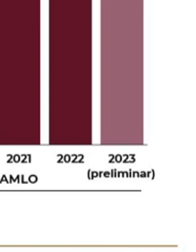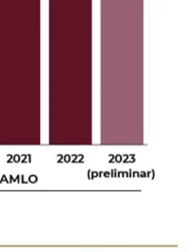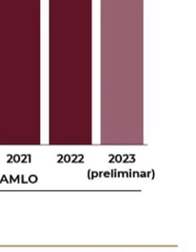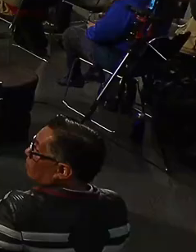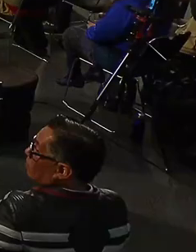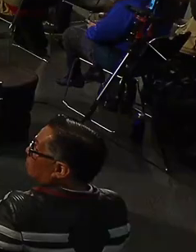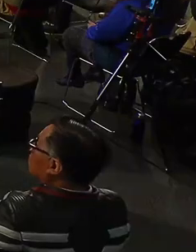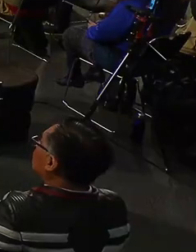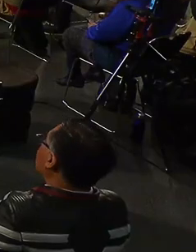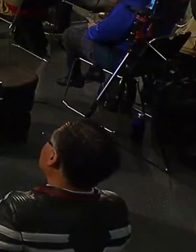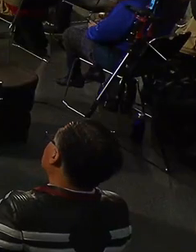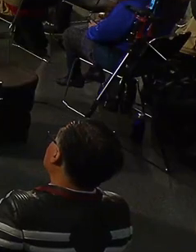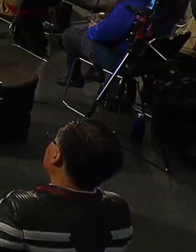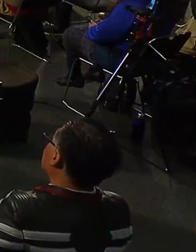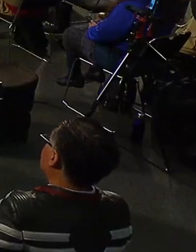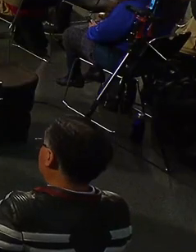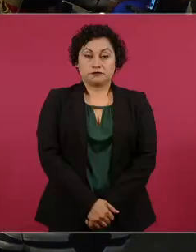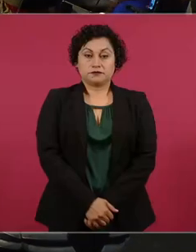Entonces,